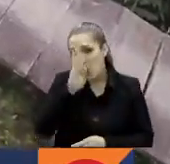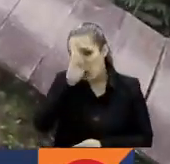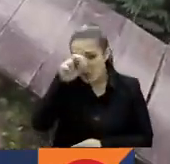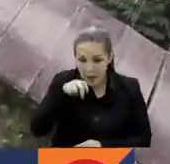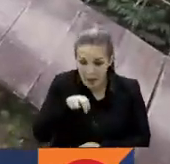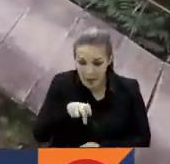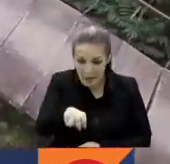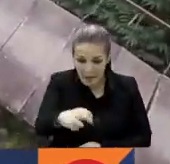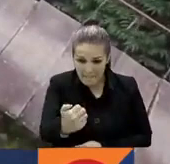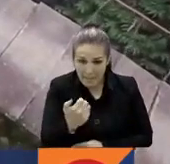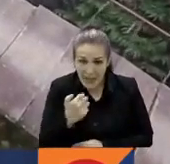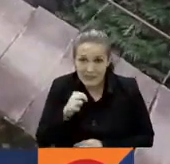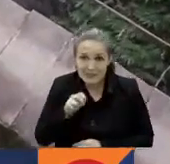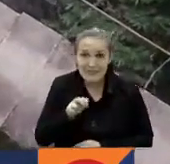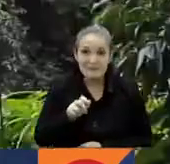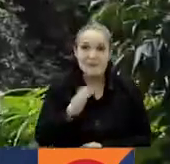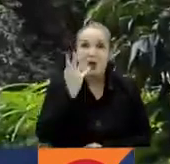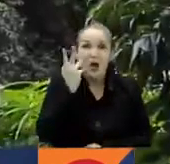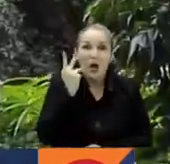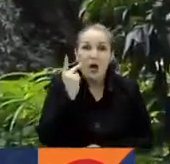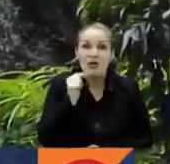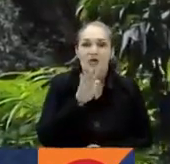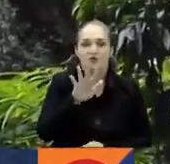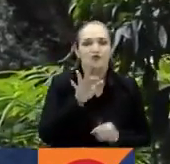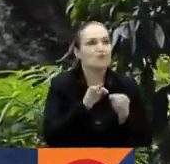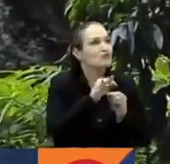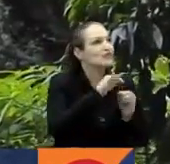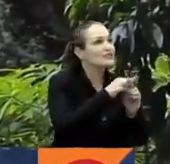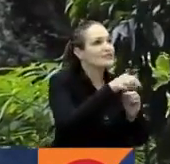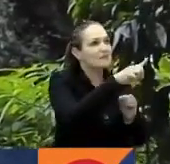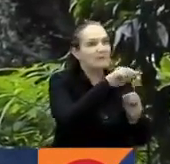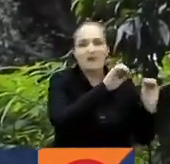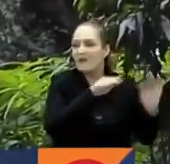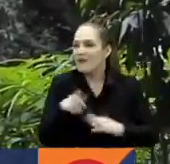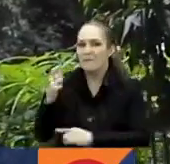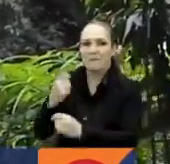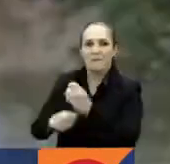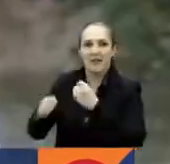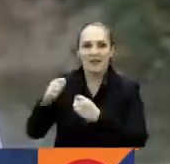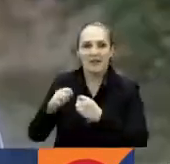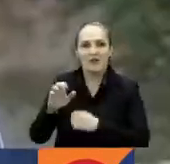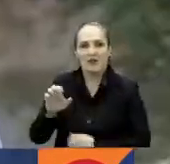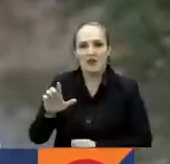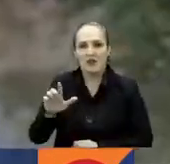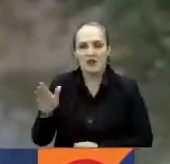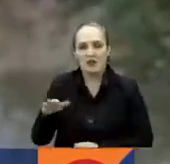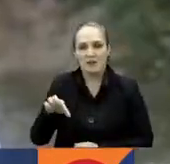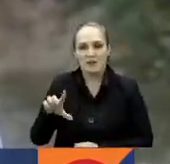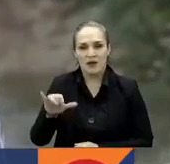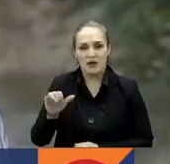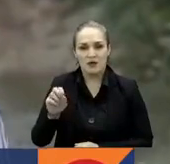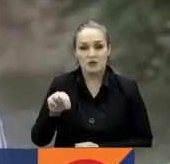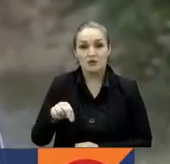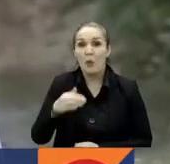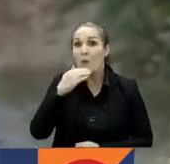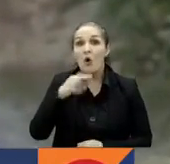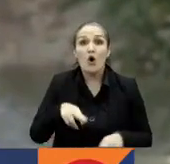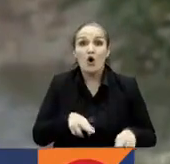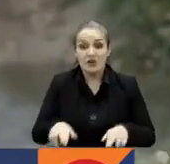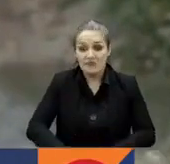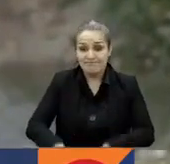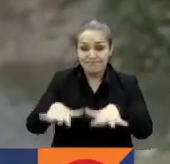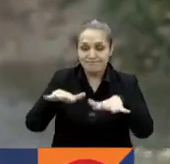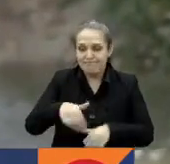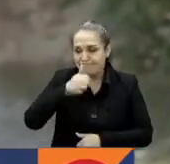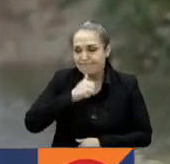vivían a diario para poder sacar sus productos al casco urbano del municipio del Playón. O sea, uno no pasaba con los insumos, aquí tocaba